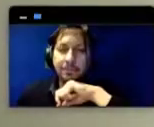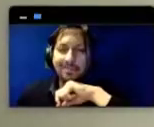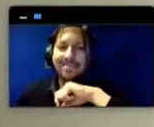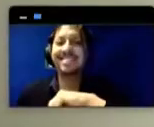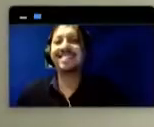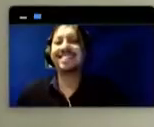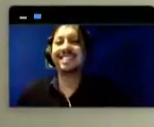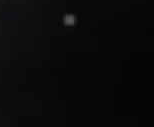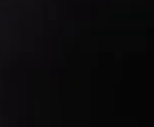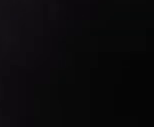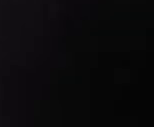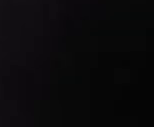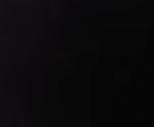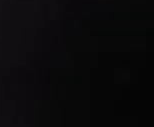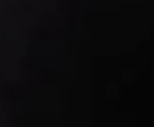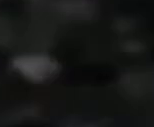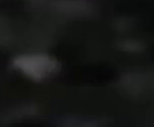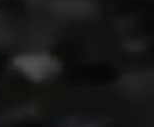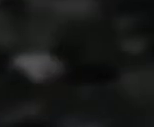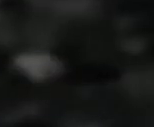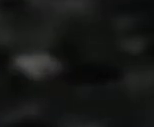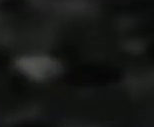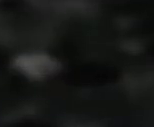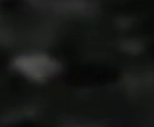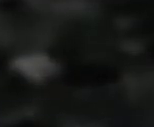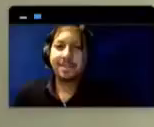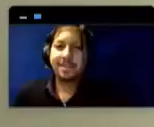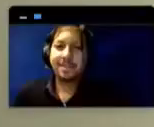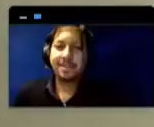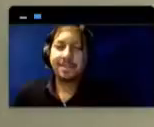y se volvían. Traían unas piedritas y se volvían.